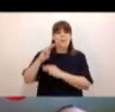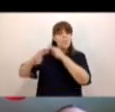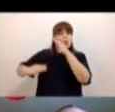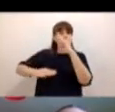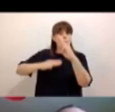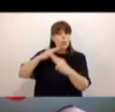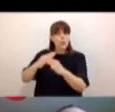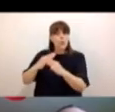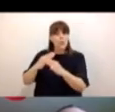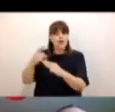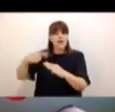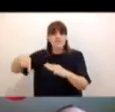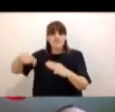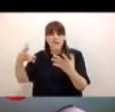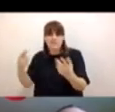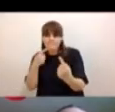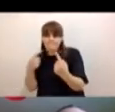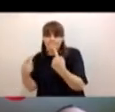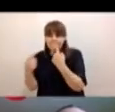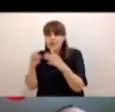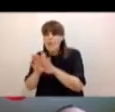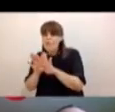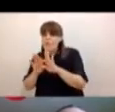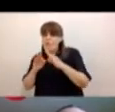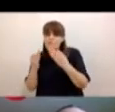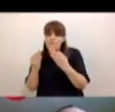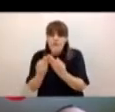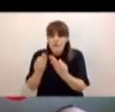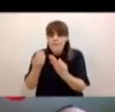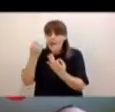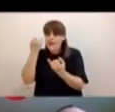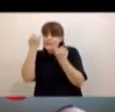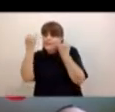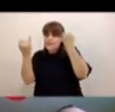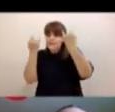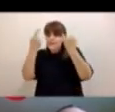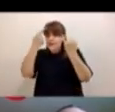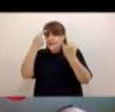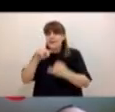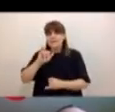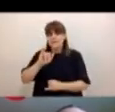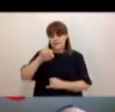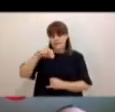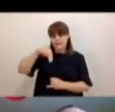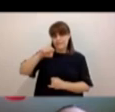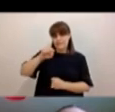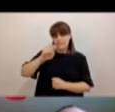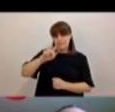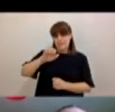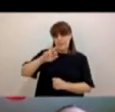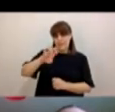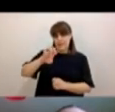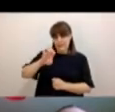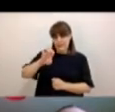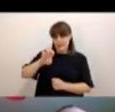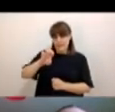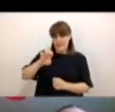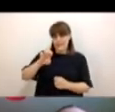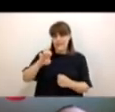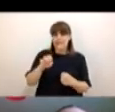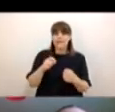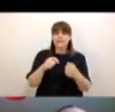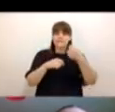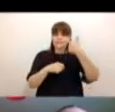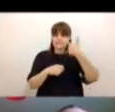niñas y niños y definieron una serie de estrategias que titularon inspire o inspire y básicamente están agrupadas en